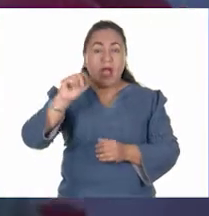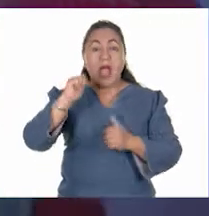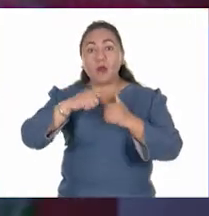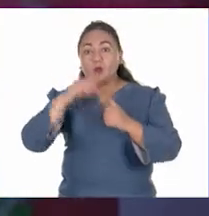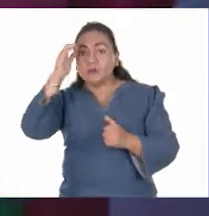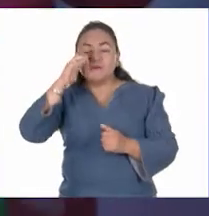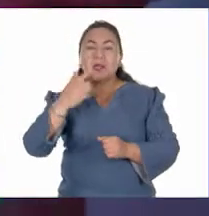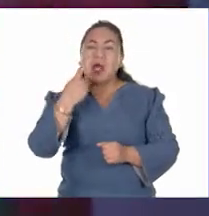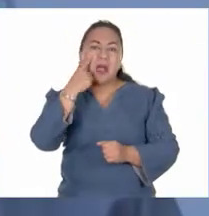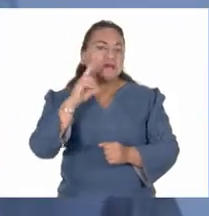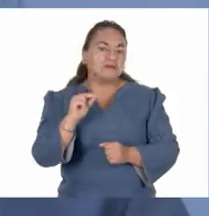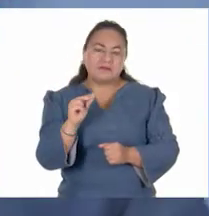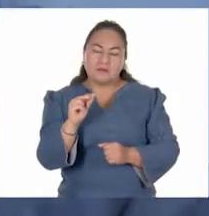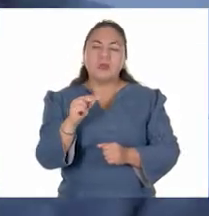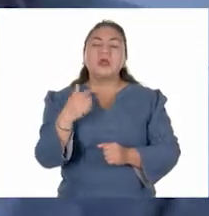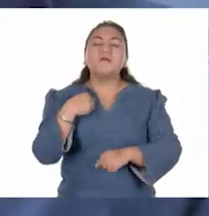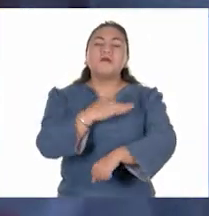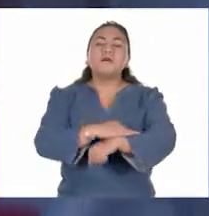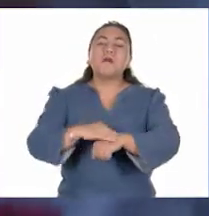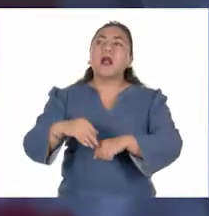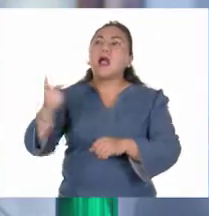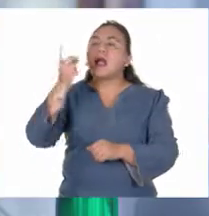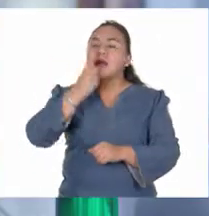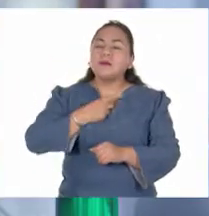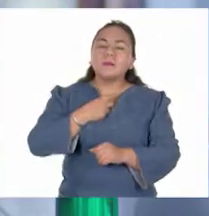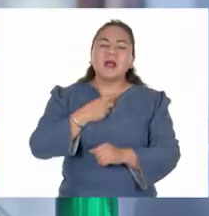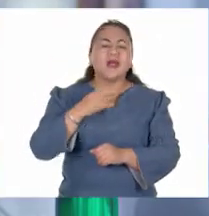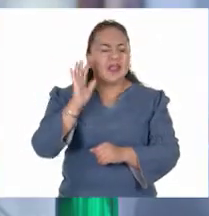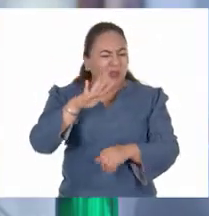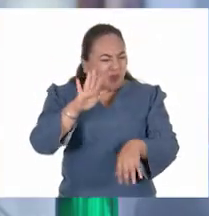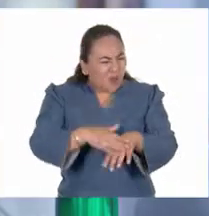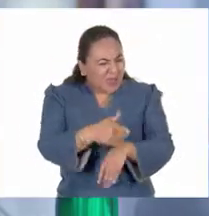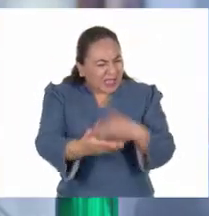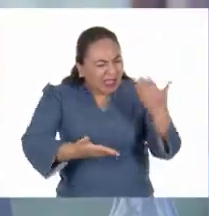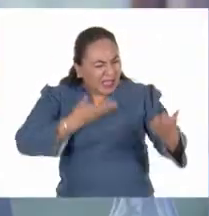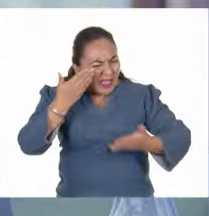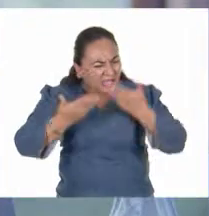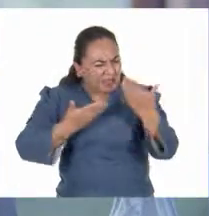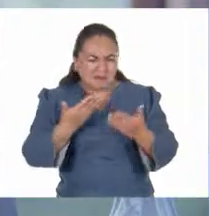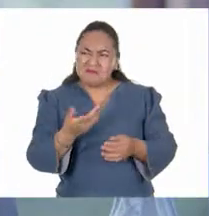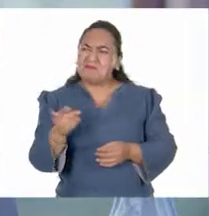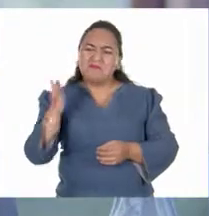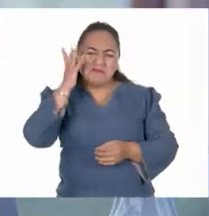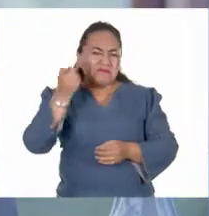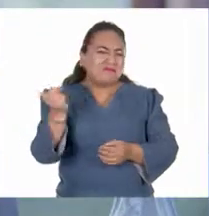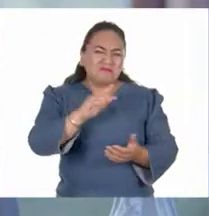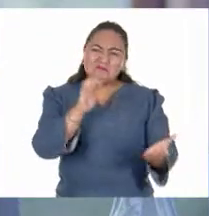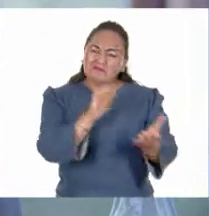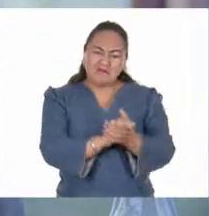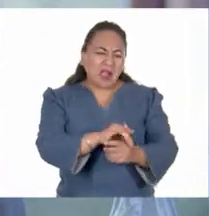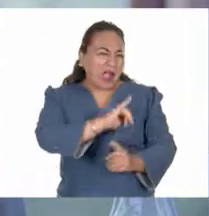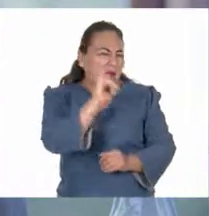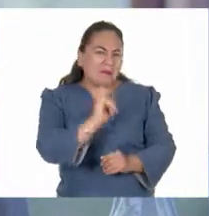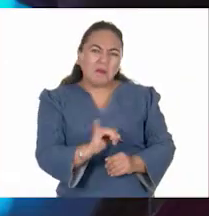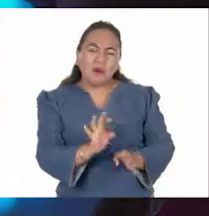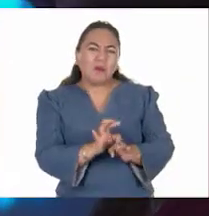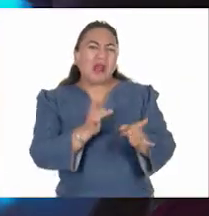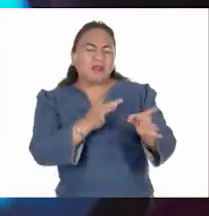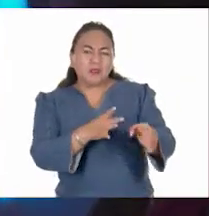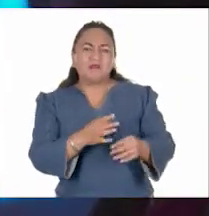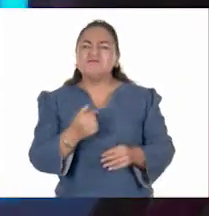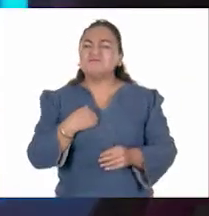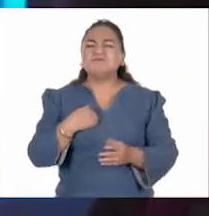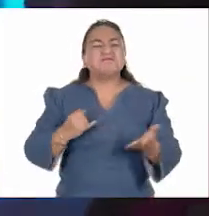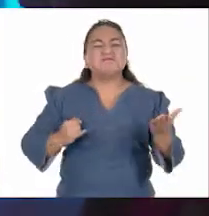alguna ciencia y nunca faltó el familiar que me dijera: ¿por qué estudias eso? Nadie se va a querer casar contigo.